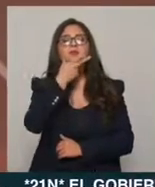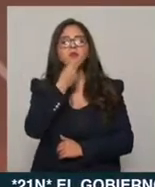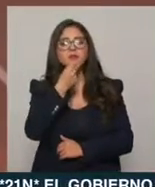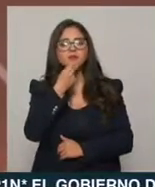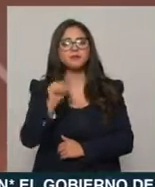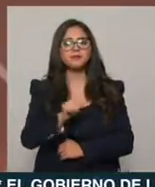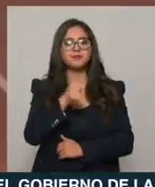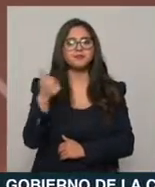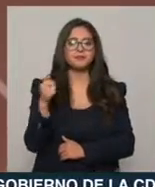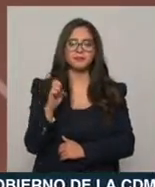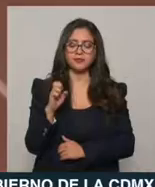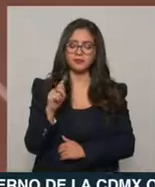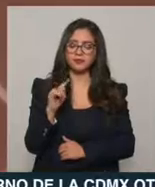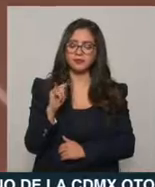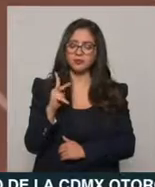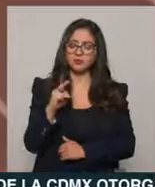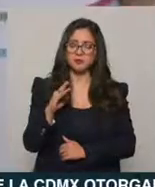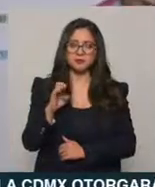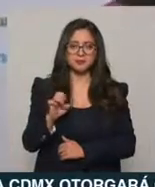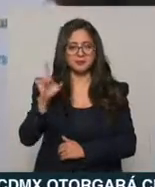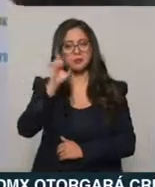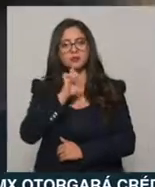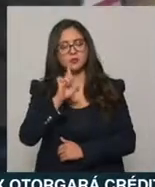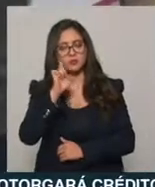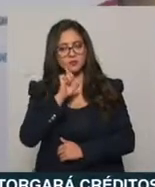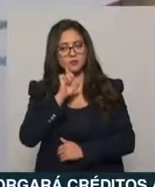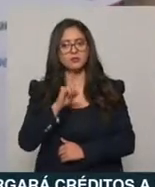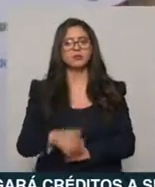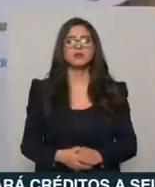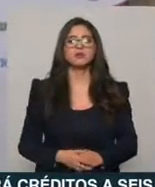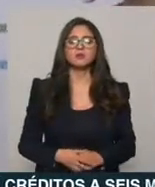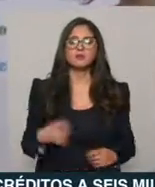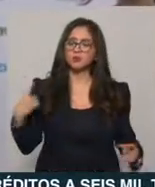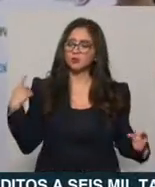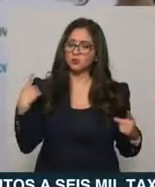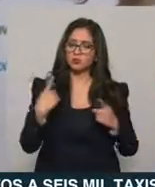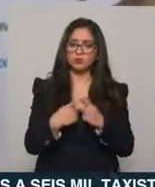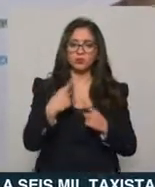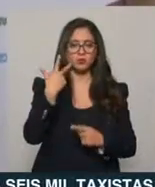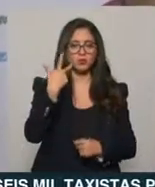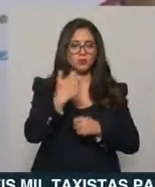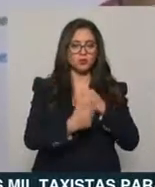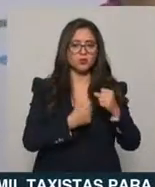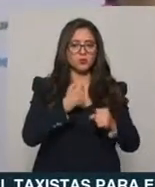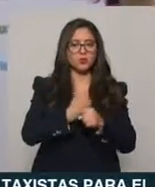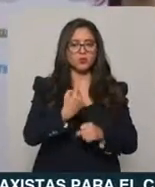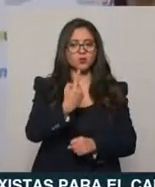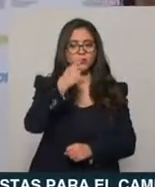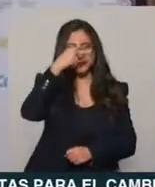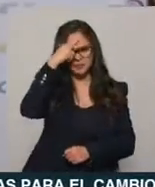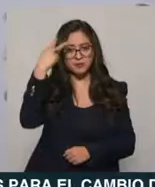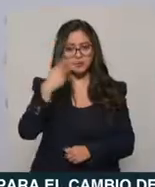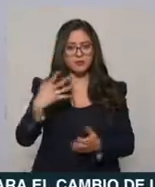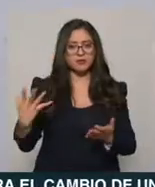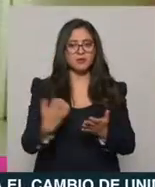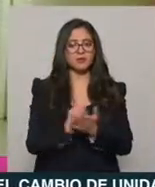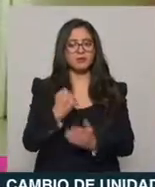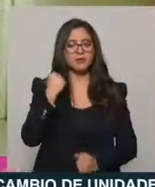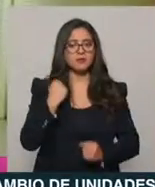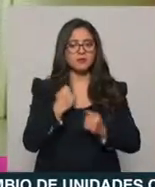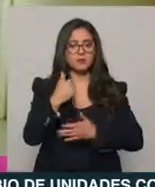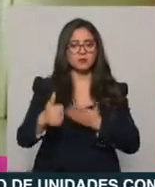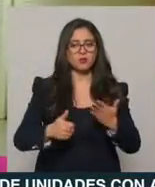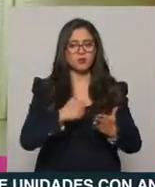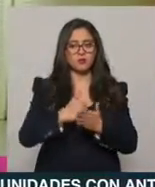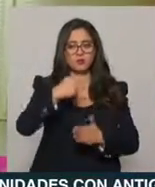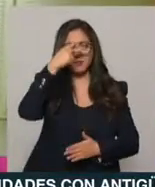la etíope Etaferau Woda en la rama femenil. Han pasado 8 años desde que un mexicano ganó la edición del maratón de la Ciudad de México, y fue en